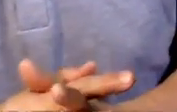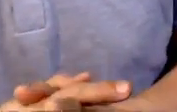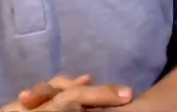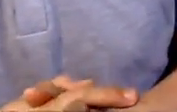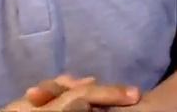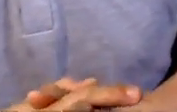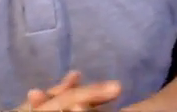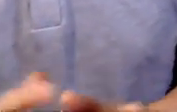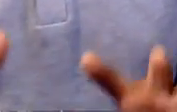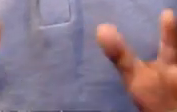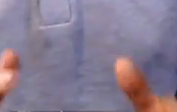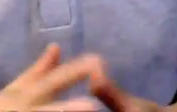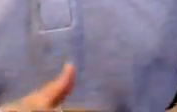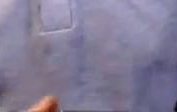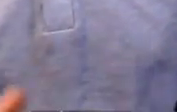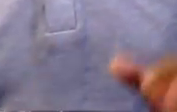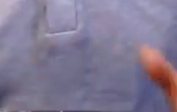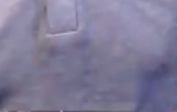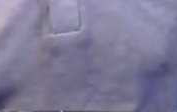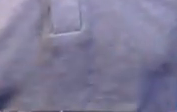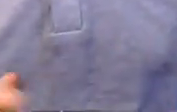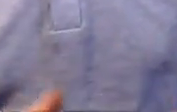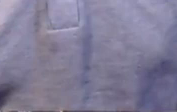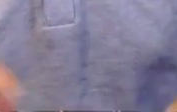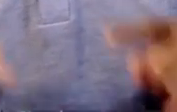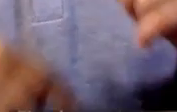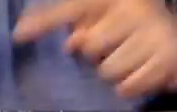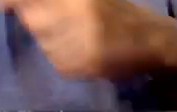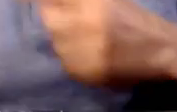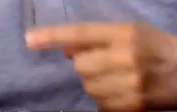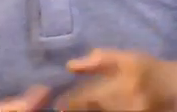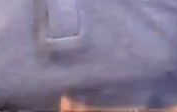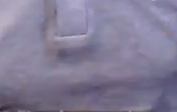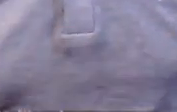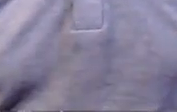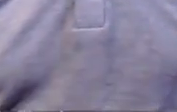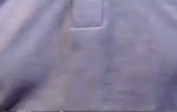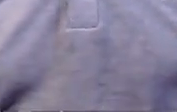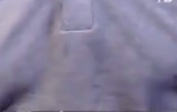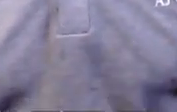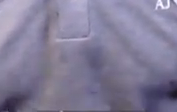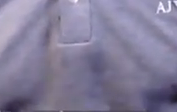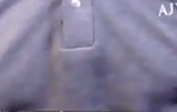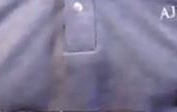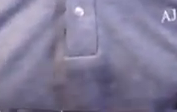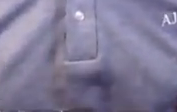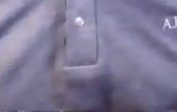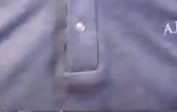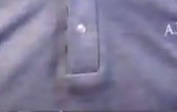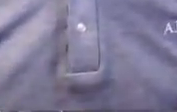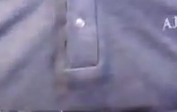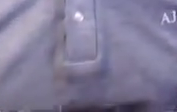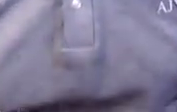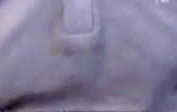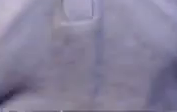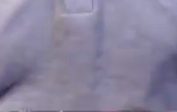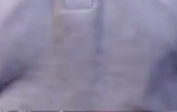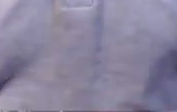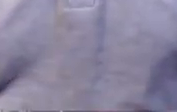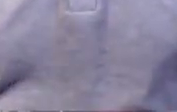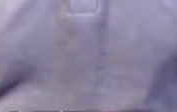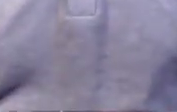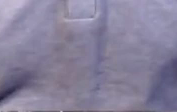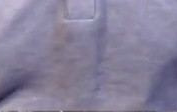primero a enviar los pagos, que se hará mediante depósito directo, para luego comenzar el envío de cheques por correo. Mientras